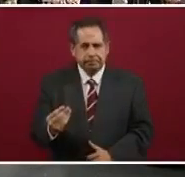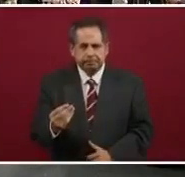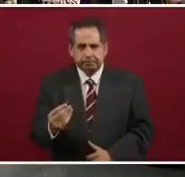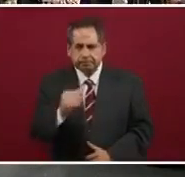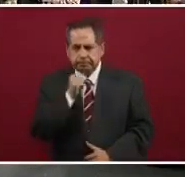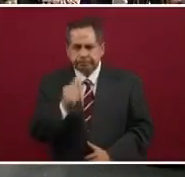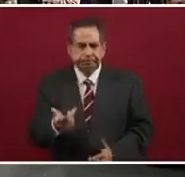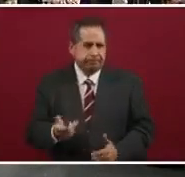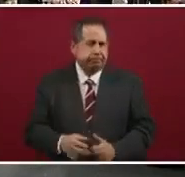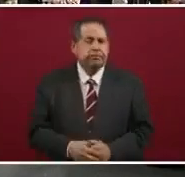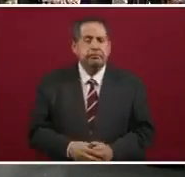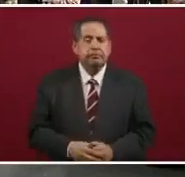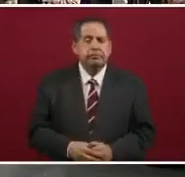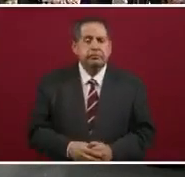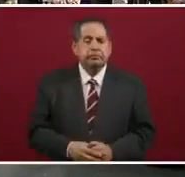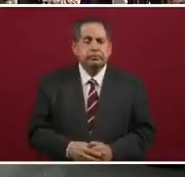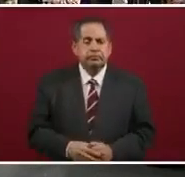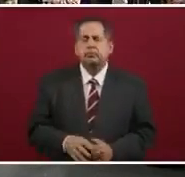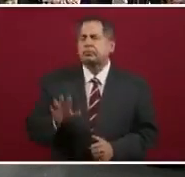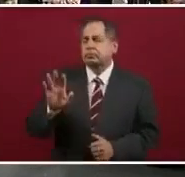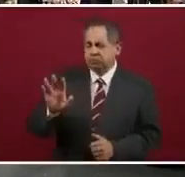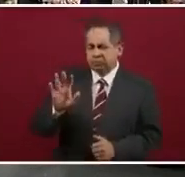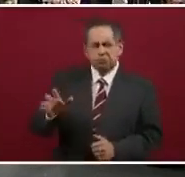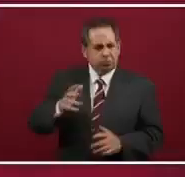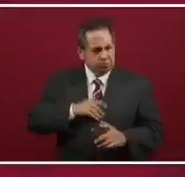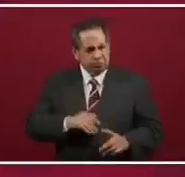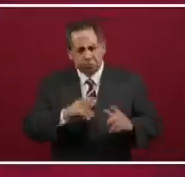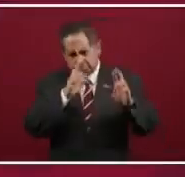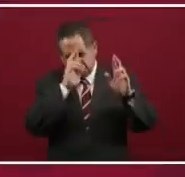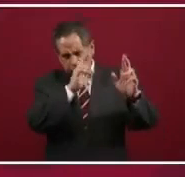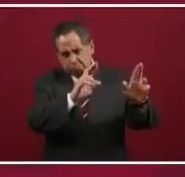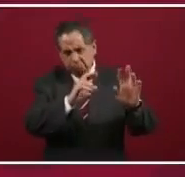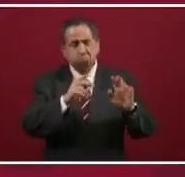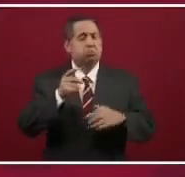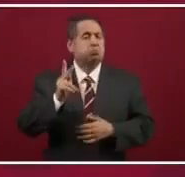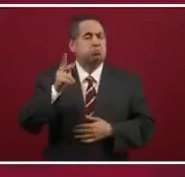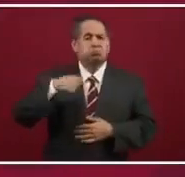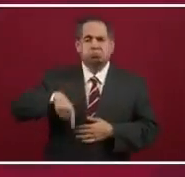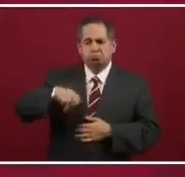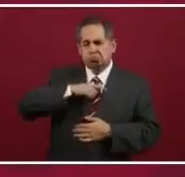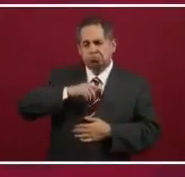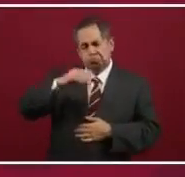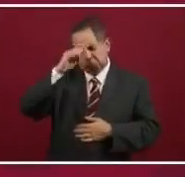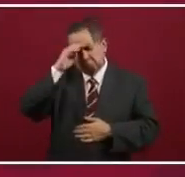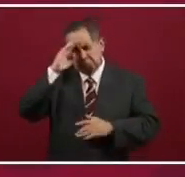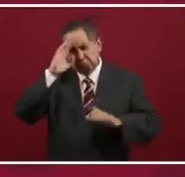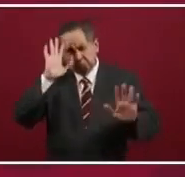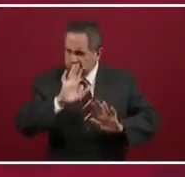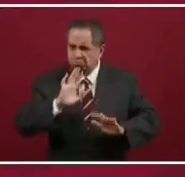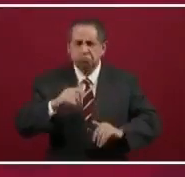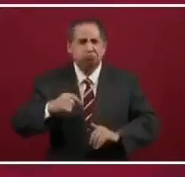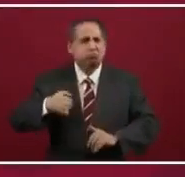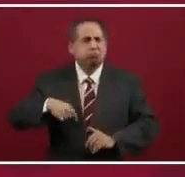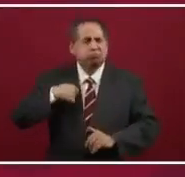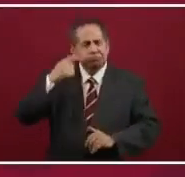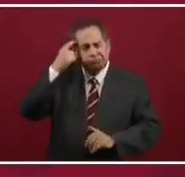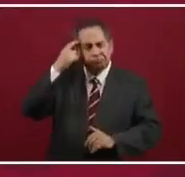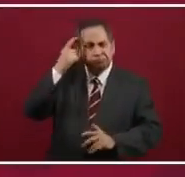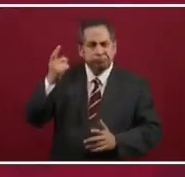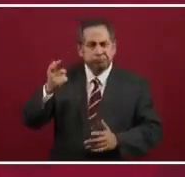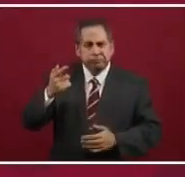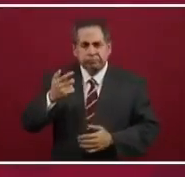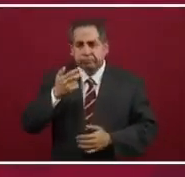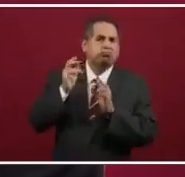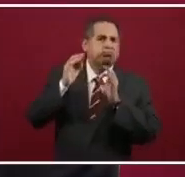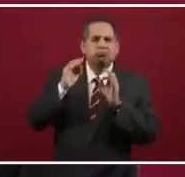Pero lo respetamos. Sin embargo, nosotros pensamos que la